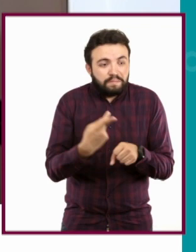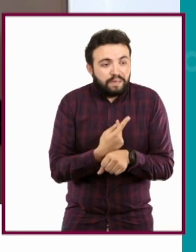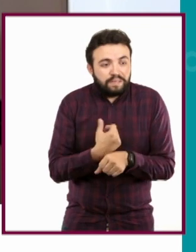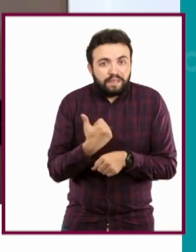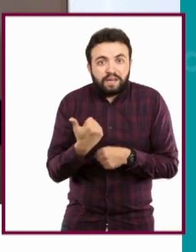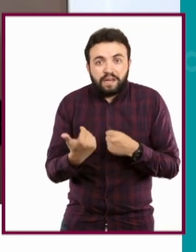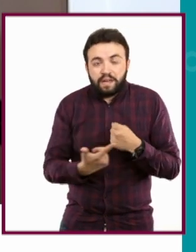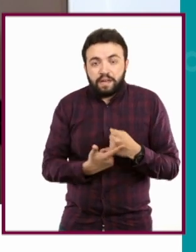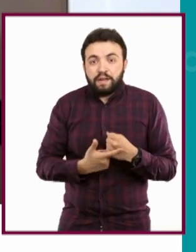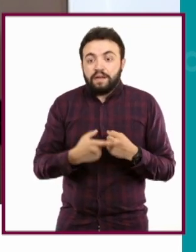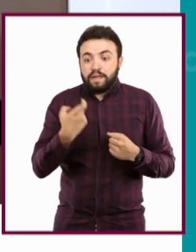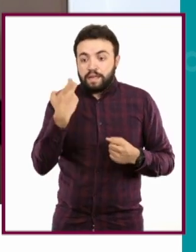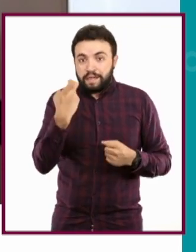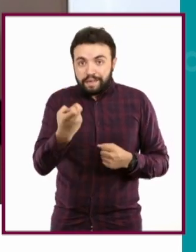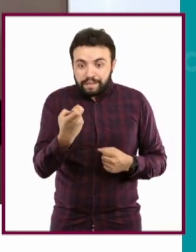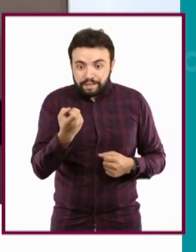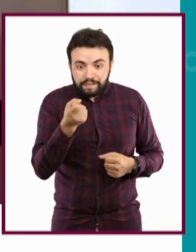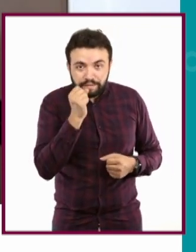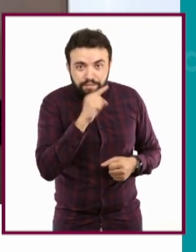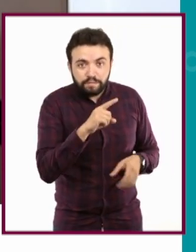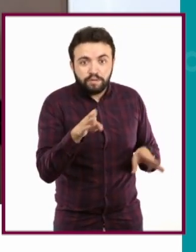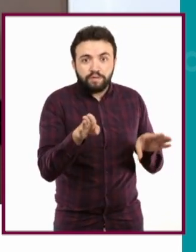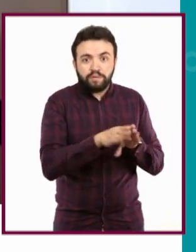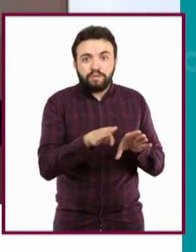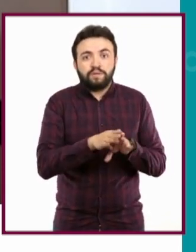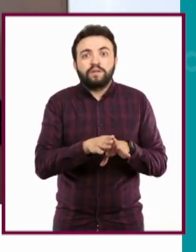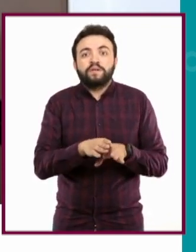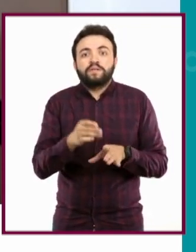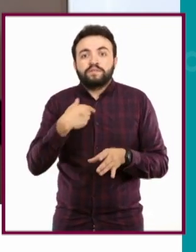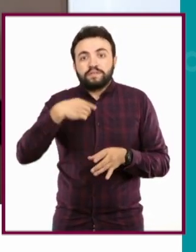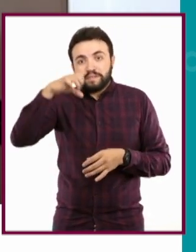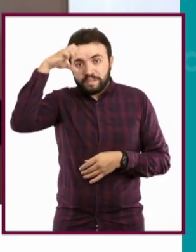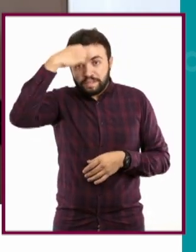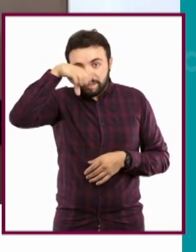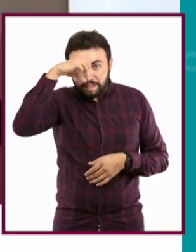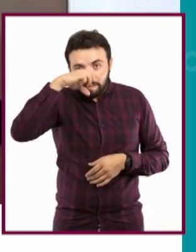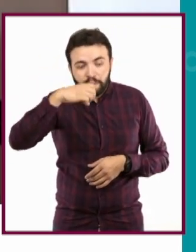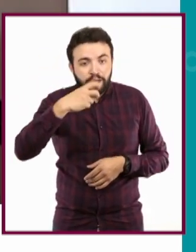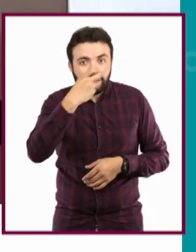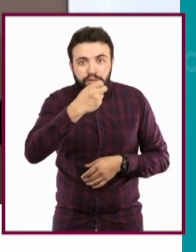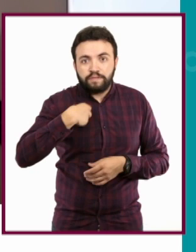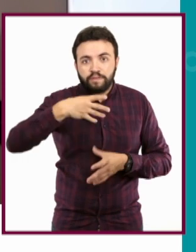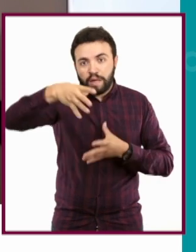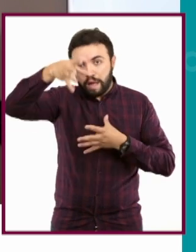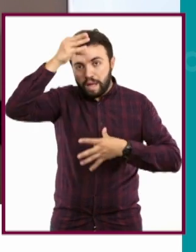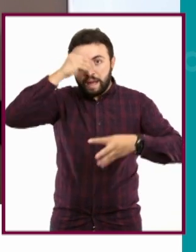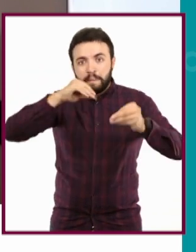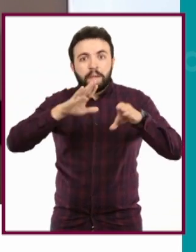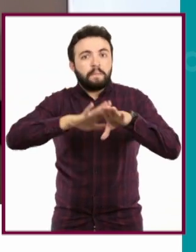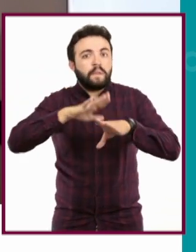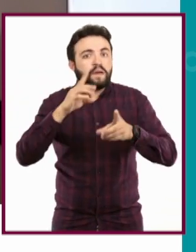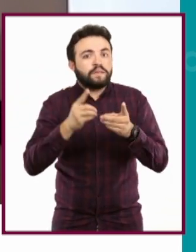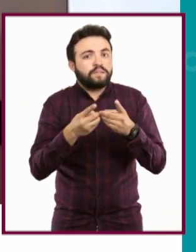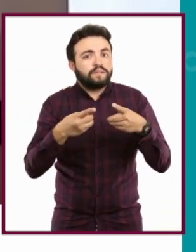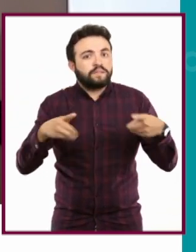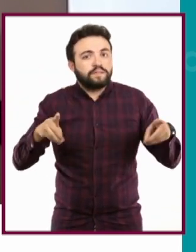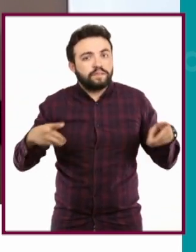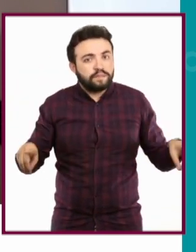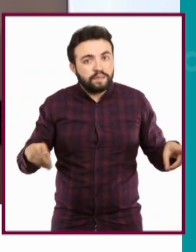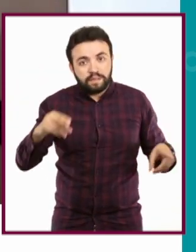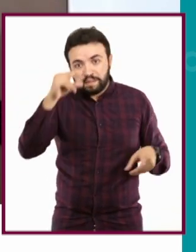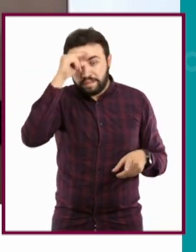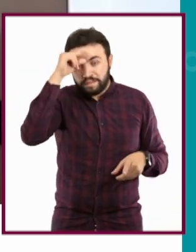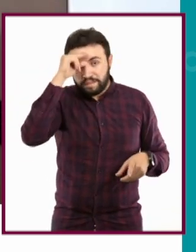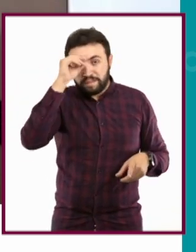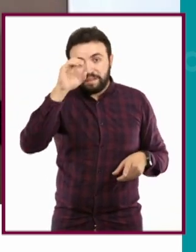en atravesar esas experiencias, aprendemos y desarrollamos más inteligencia espiritual que en ninguna